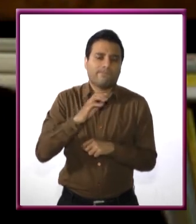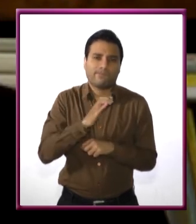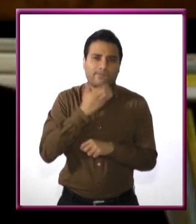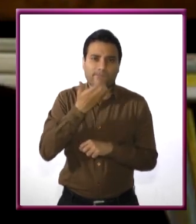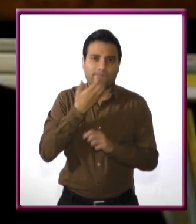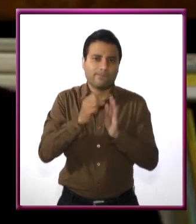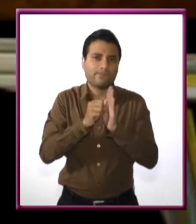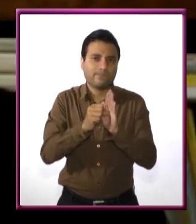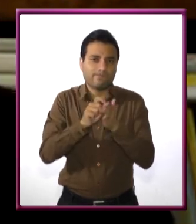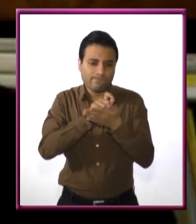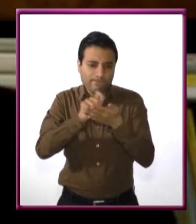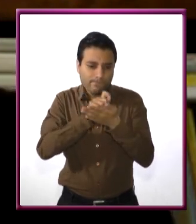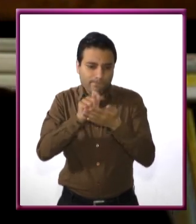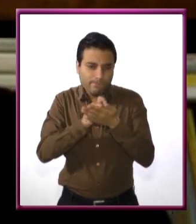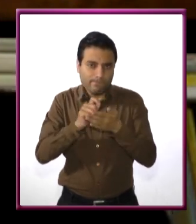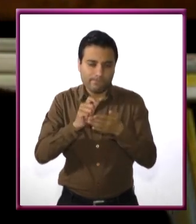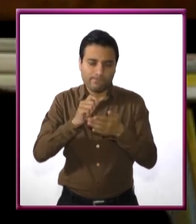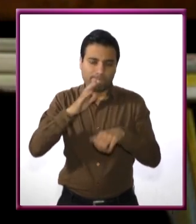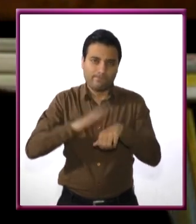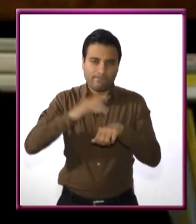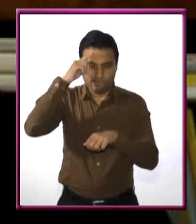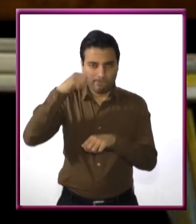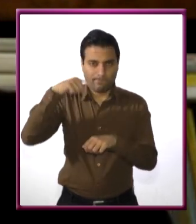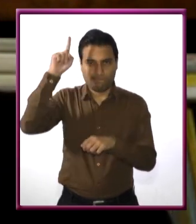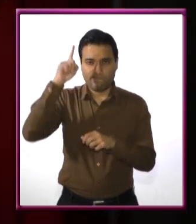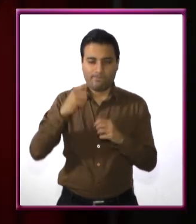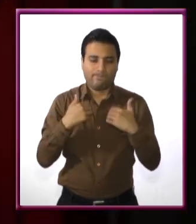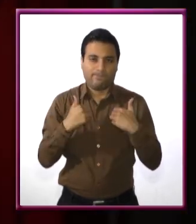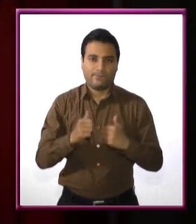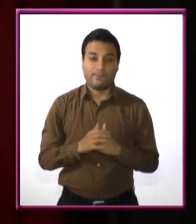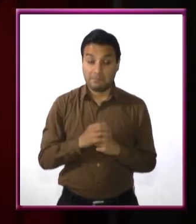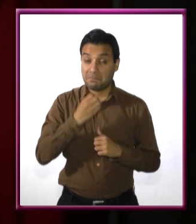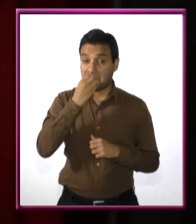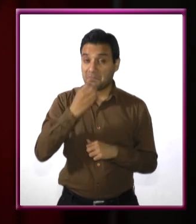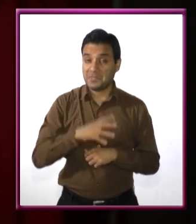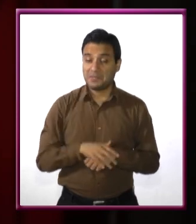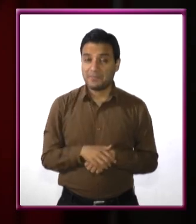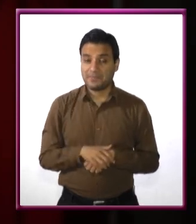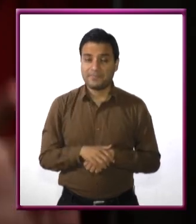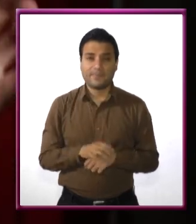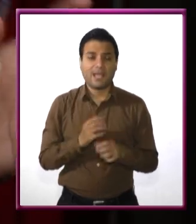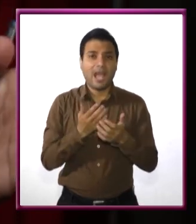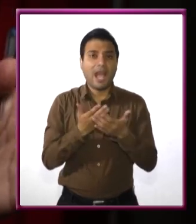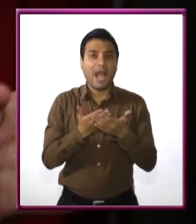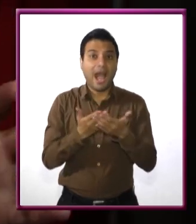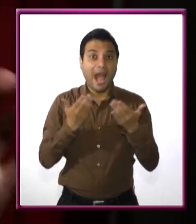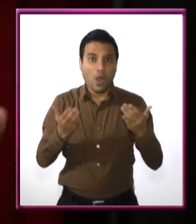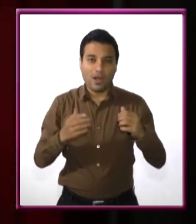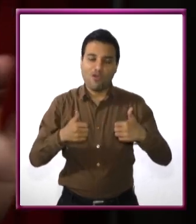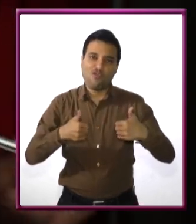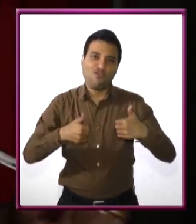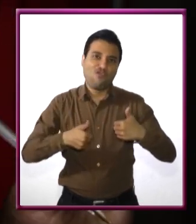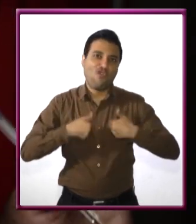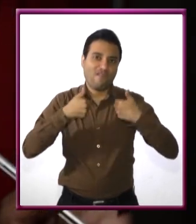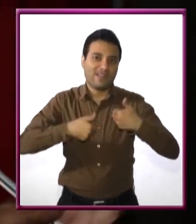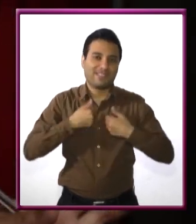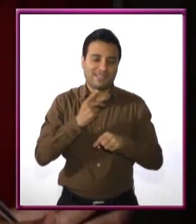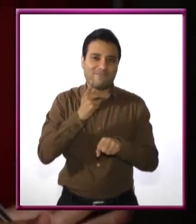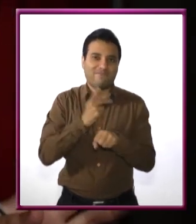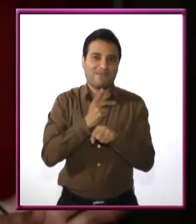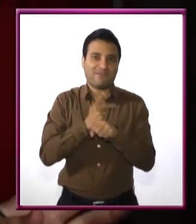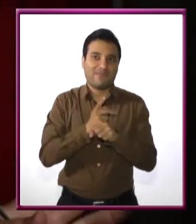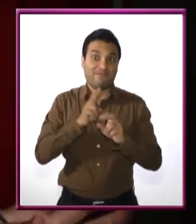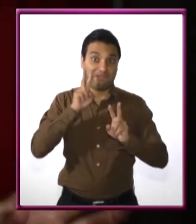para razonar más fácilmente con estos conceptos. Ay, padrísimo. Actualmente nos están viendo muchos chavos